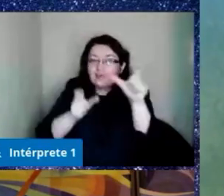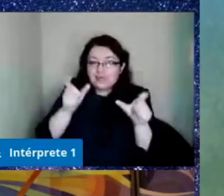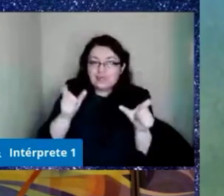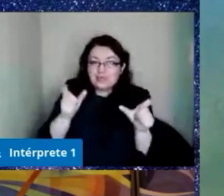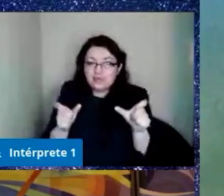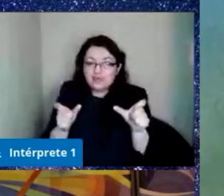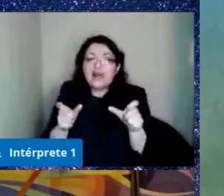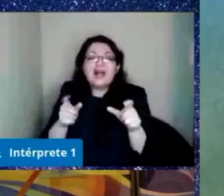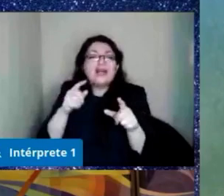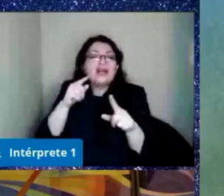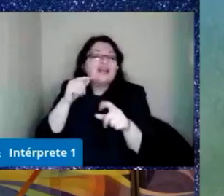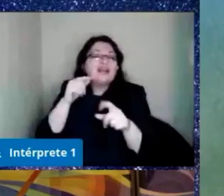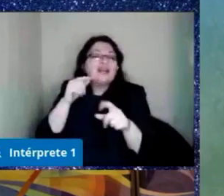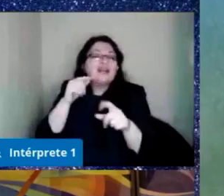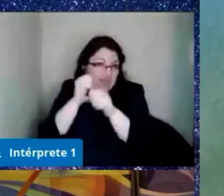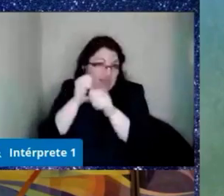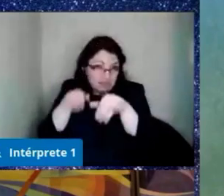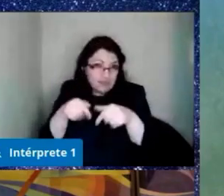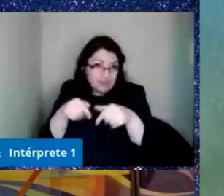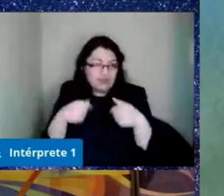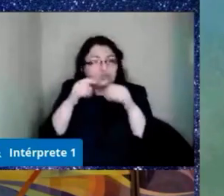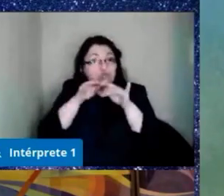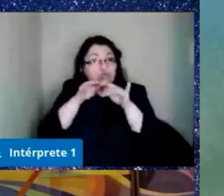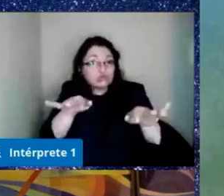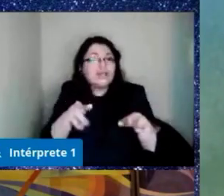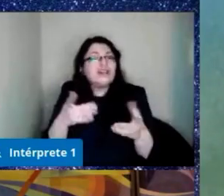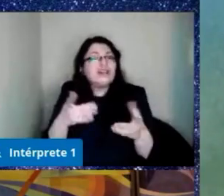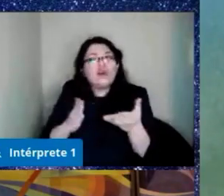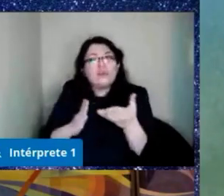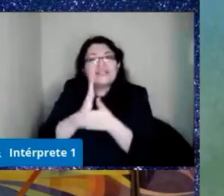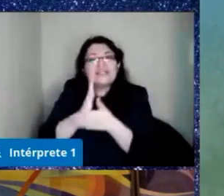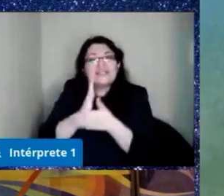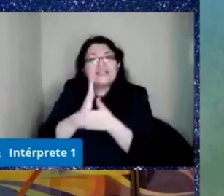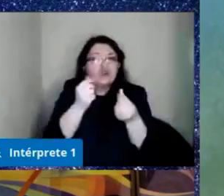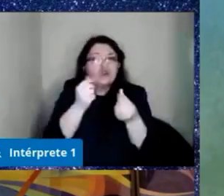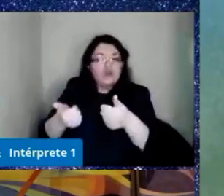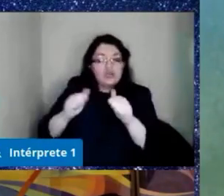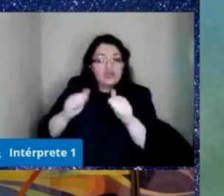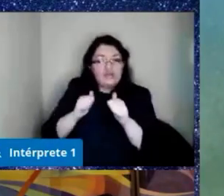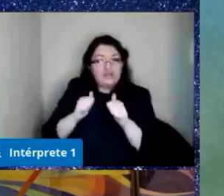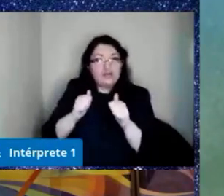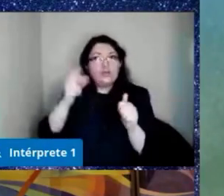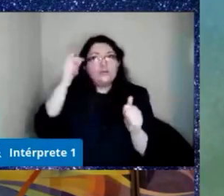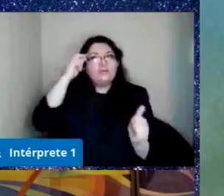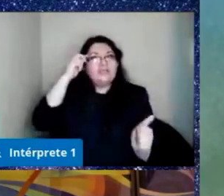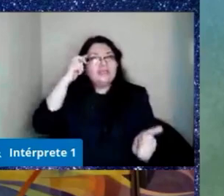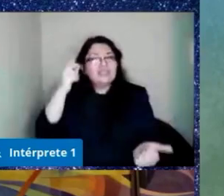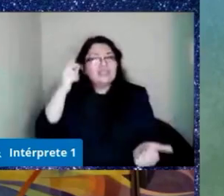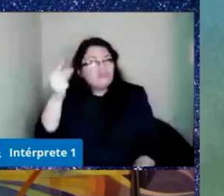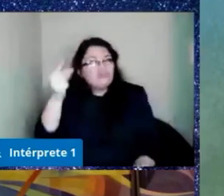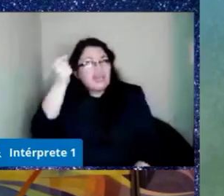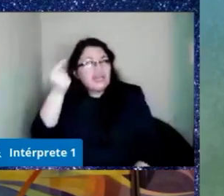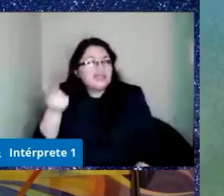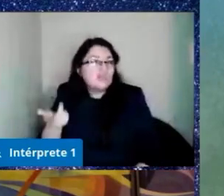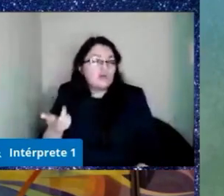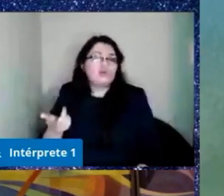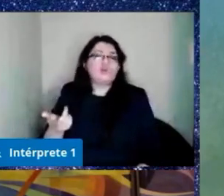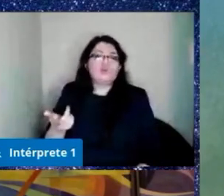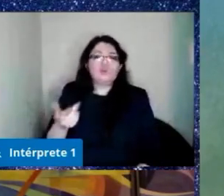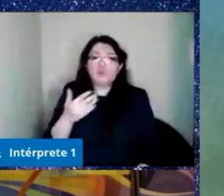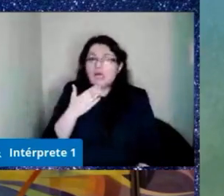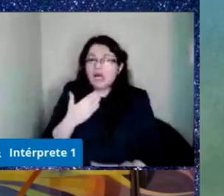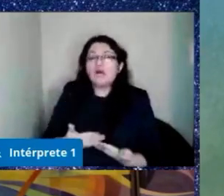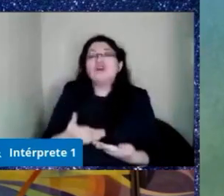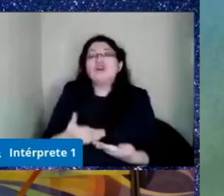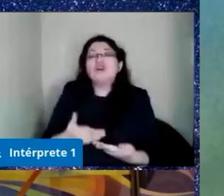difusión, es que parte como un desafío, como una idea de, wow. En mi caso, no fue idea mía